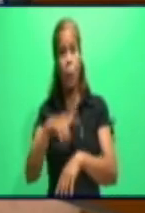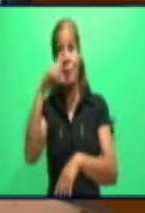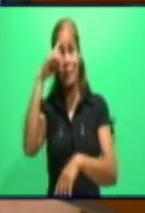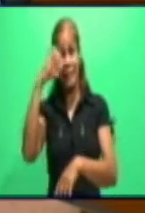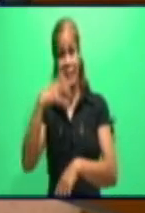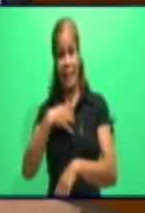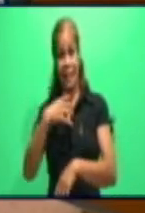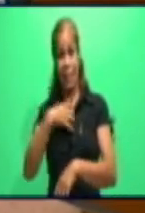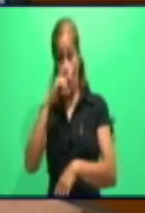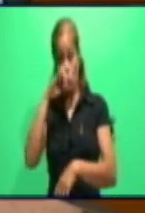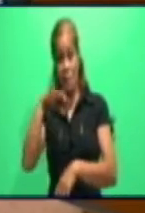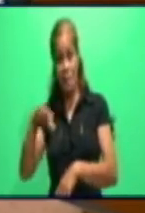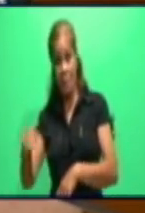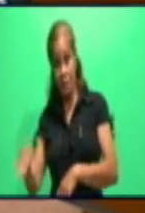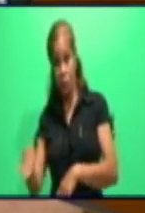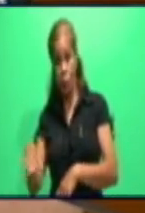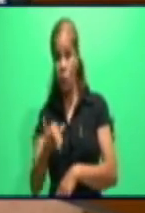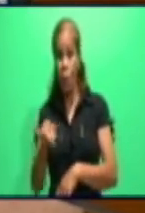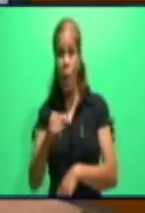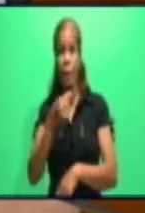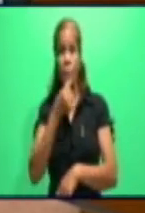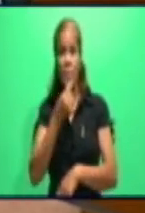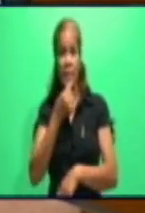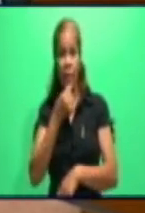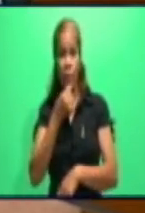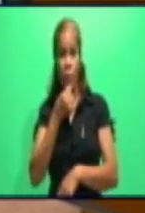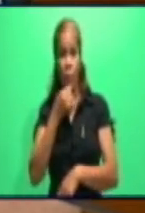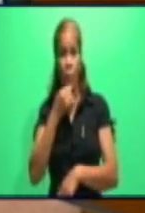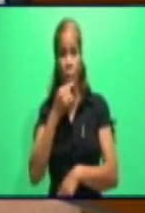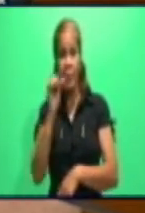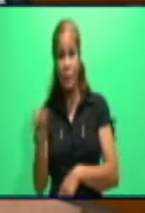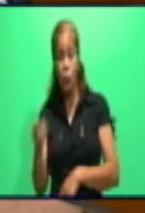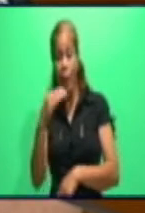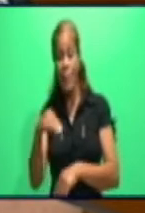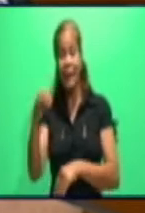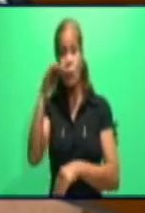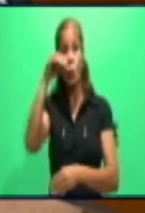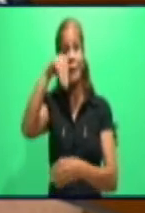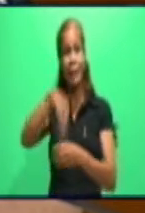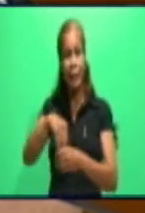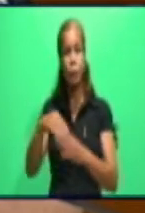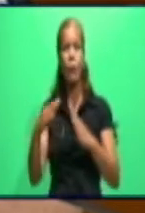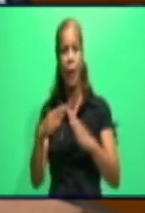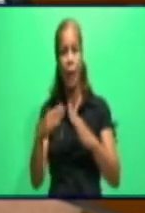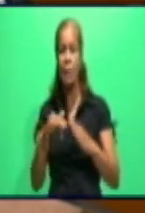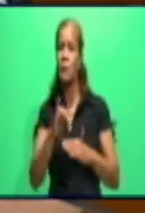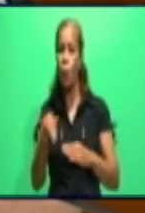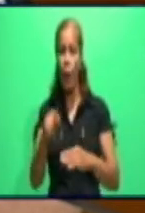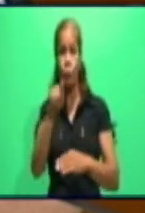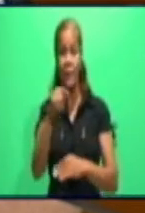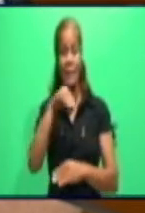viviendas si tenemos anciano hay que extremar esas medidas de protección el distanciamiento físico